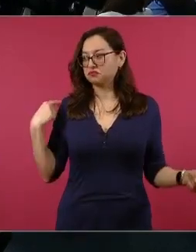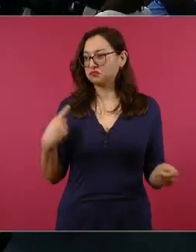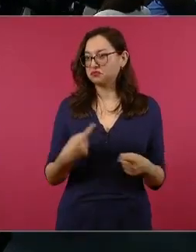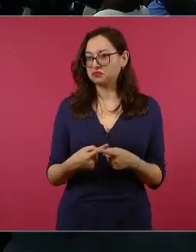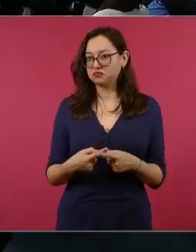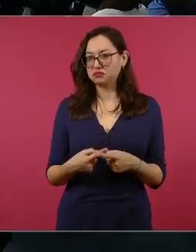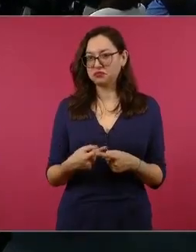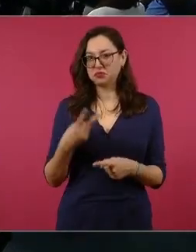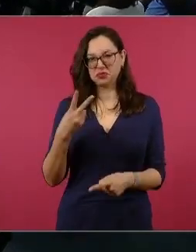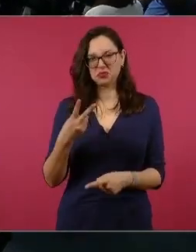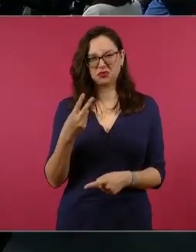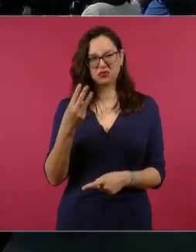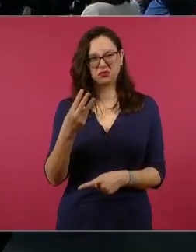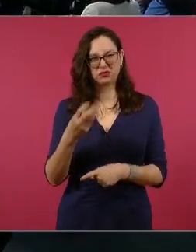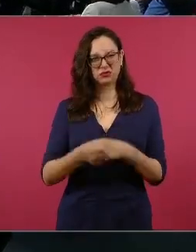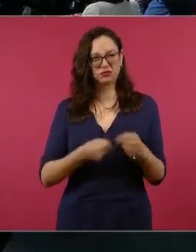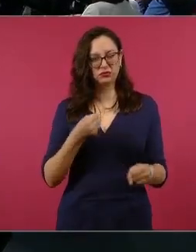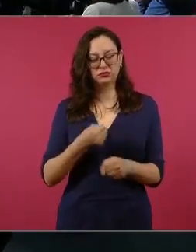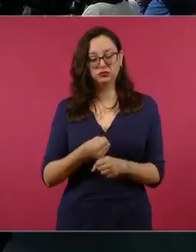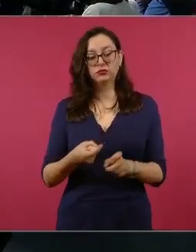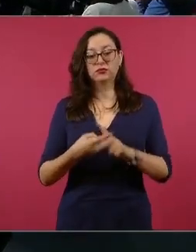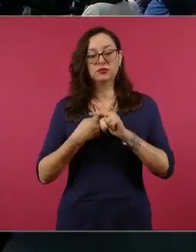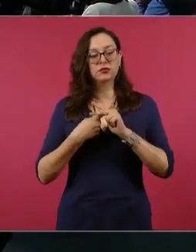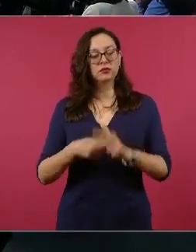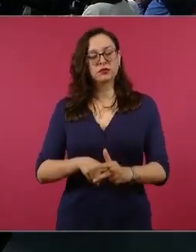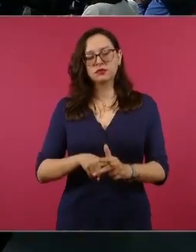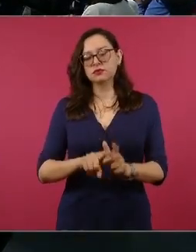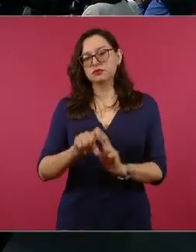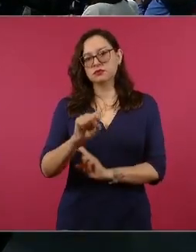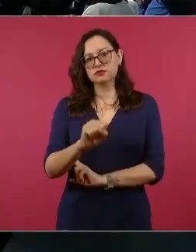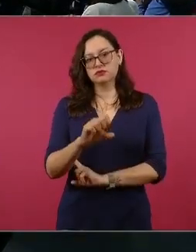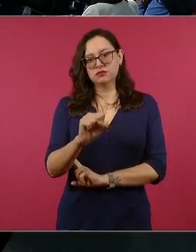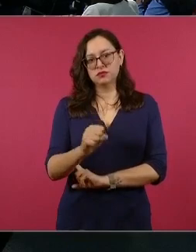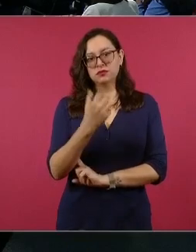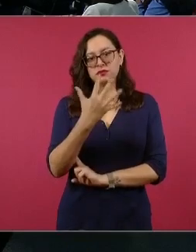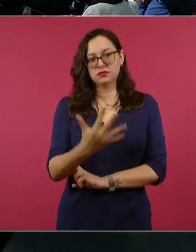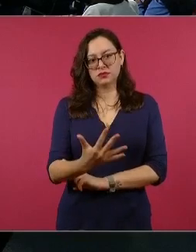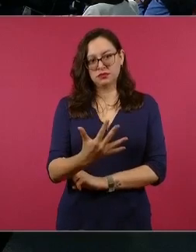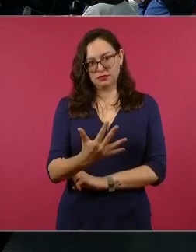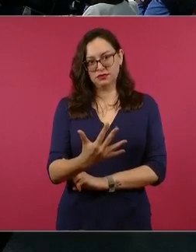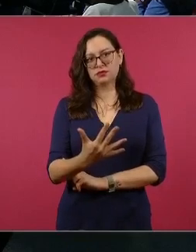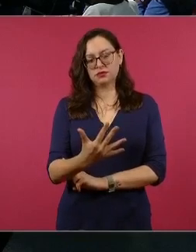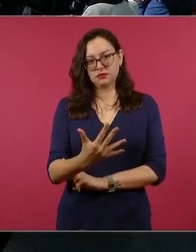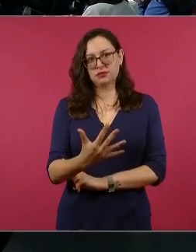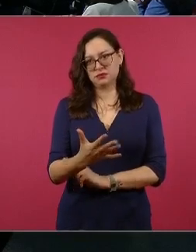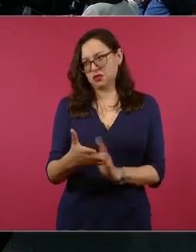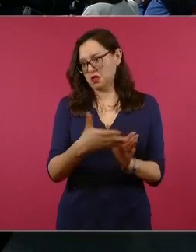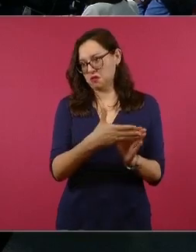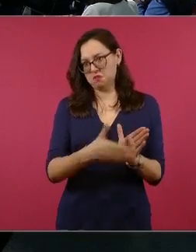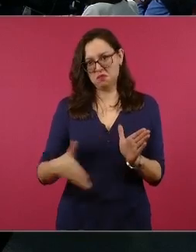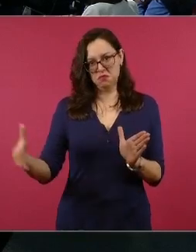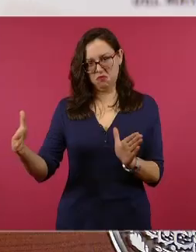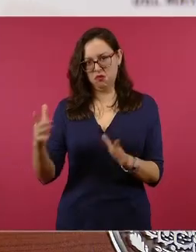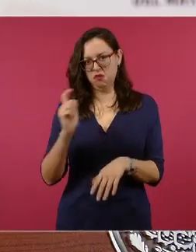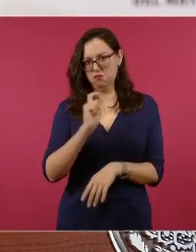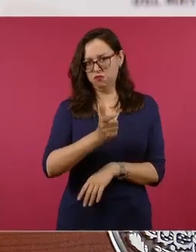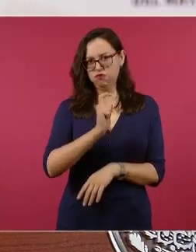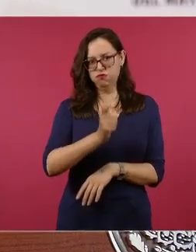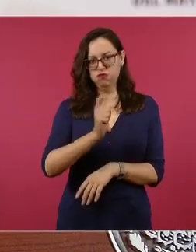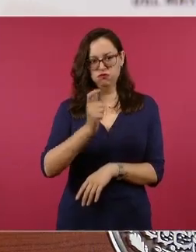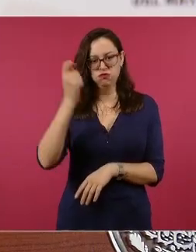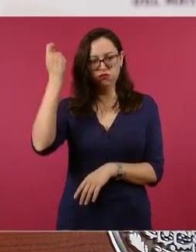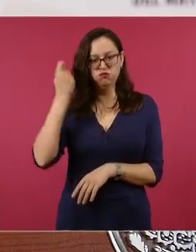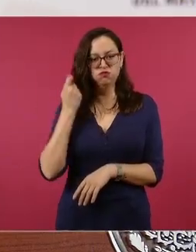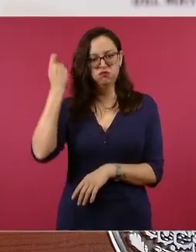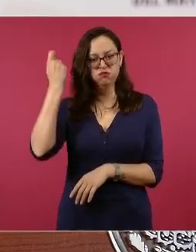2-3 años se entrega a partir de los 65, porque